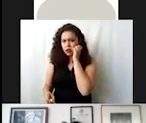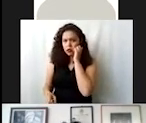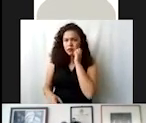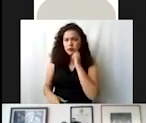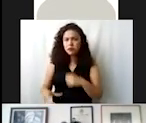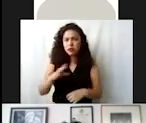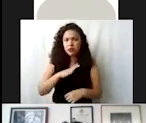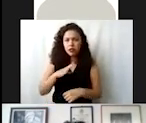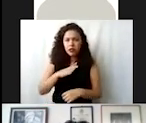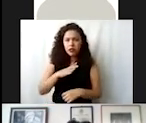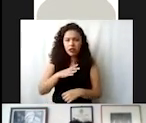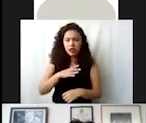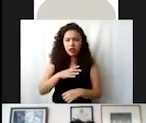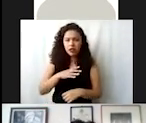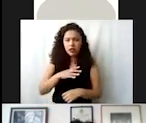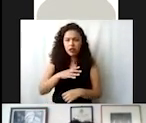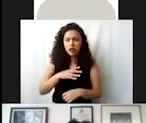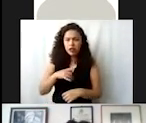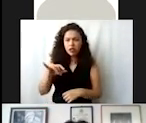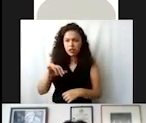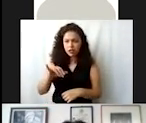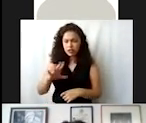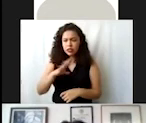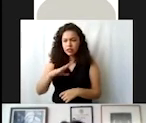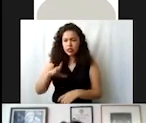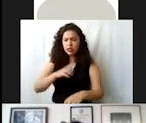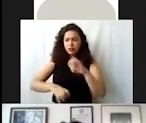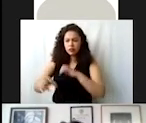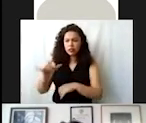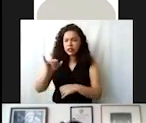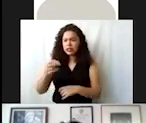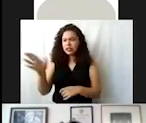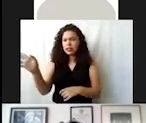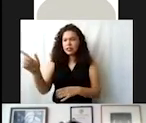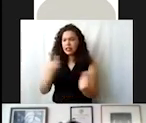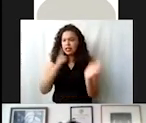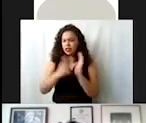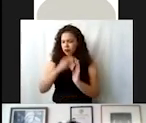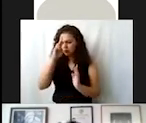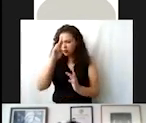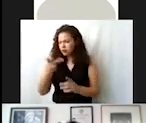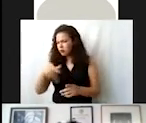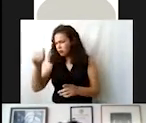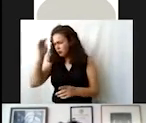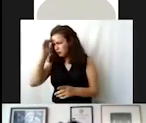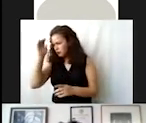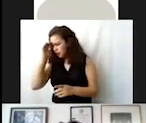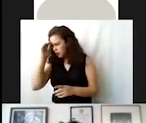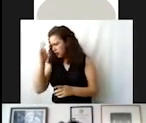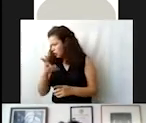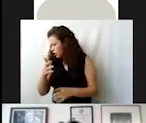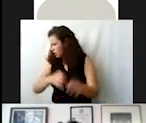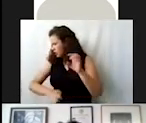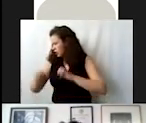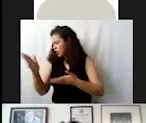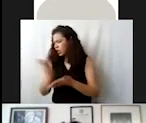contribuyentes que sí llevaran a cabo operaciones lícitas igual, pero vamos a pensar que esta empresa además llevó a